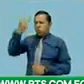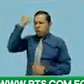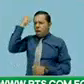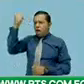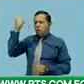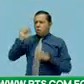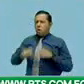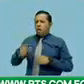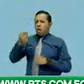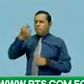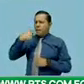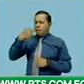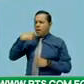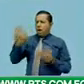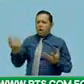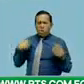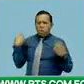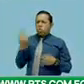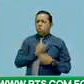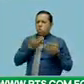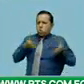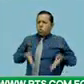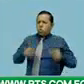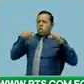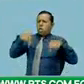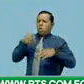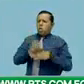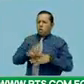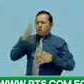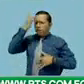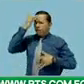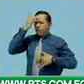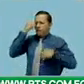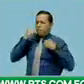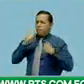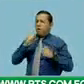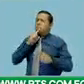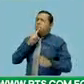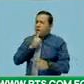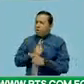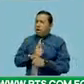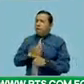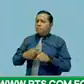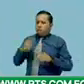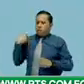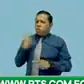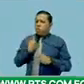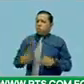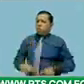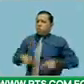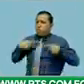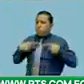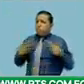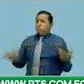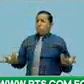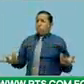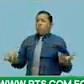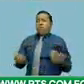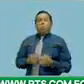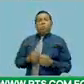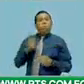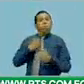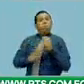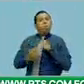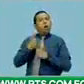medicinas. Somos ciudadanos, estamos enfermos, sí, muy cierto. Pero todavía estamos vivos. Hace un año le